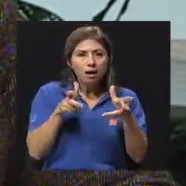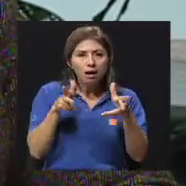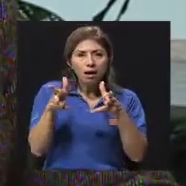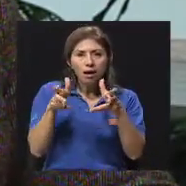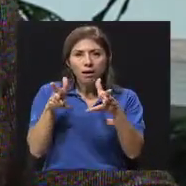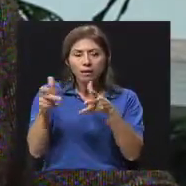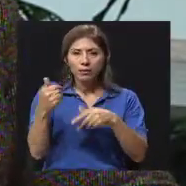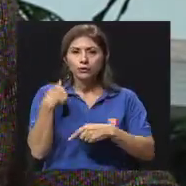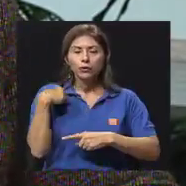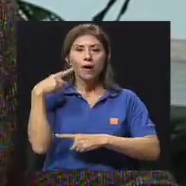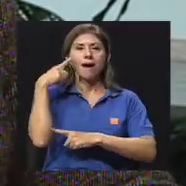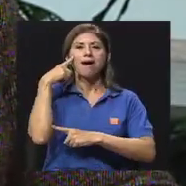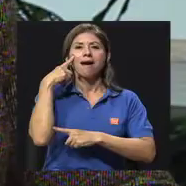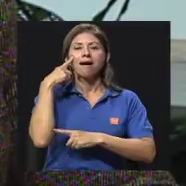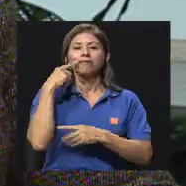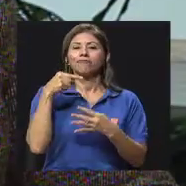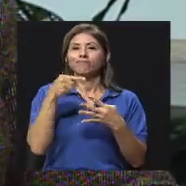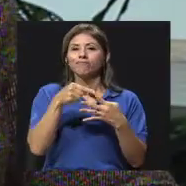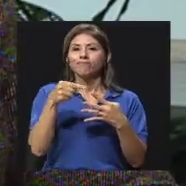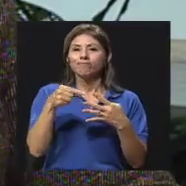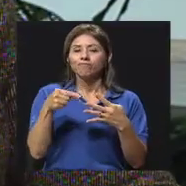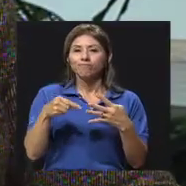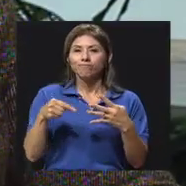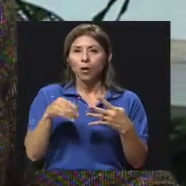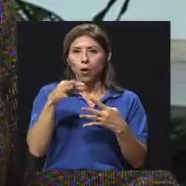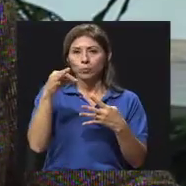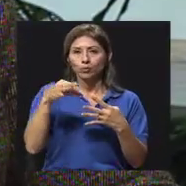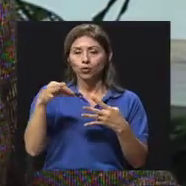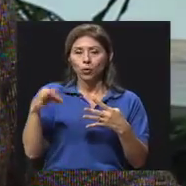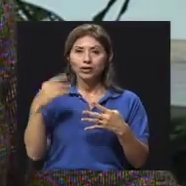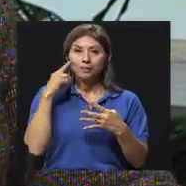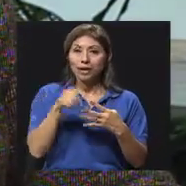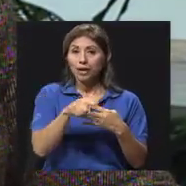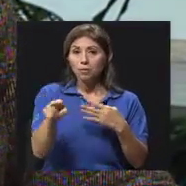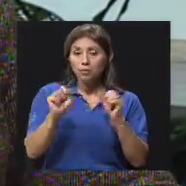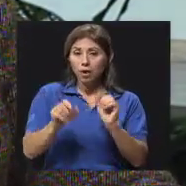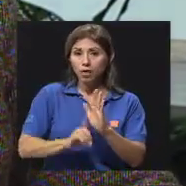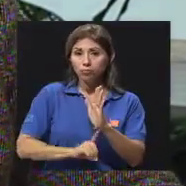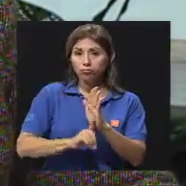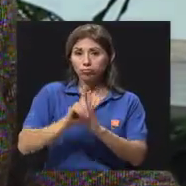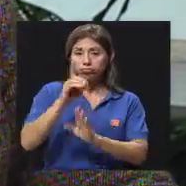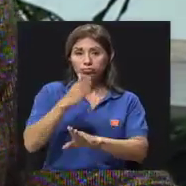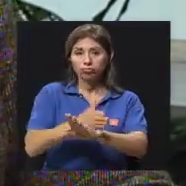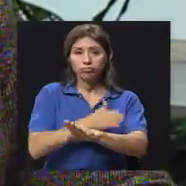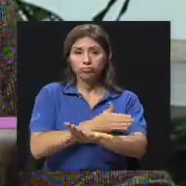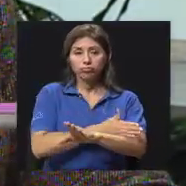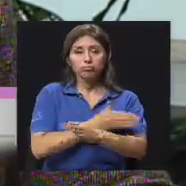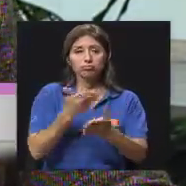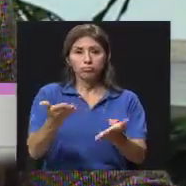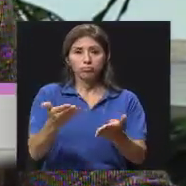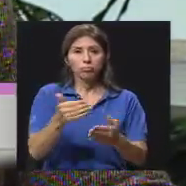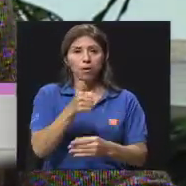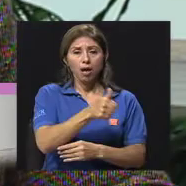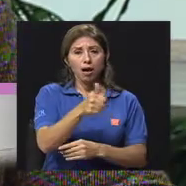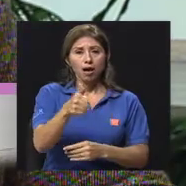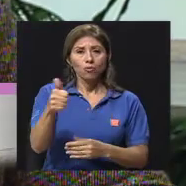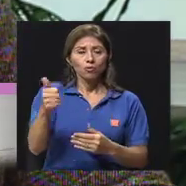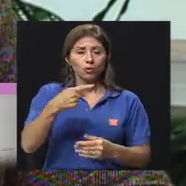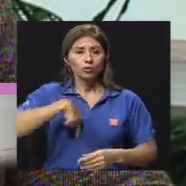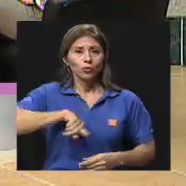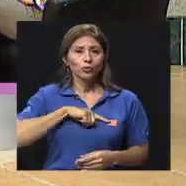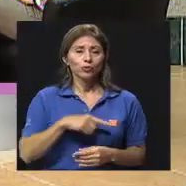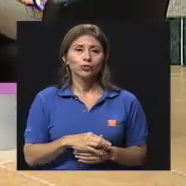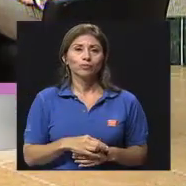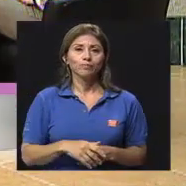buscar opciones de que ese niño pueda tener el desarrollo de esa capacidad, ese potencial que tenemos cada uno de nosotros.